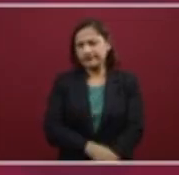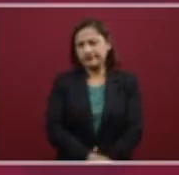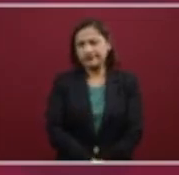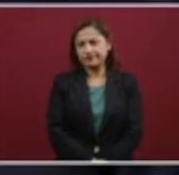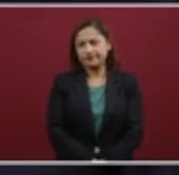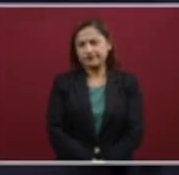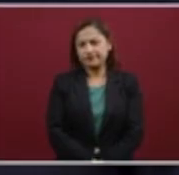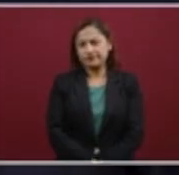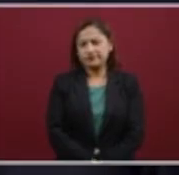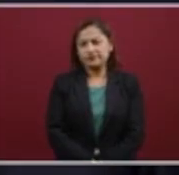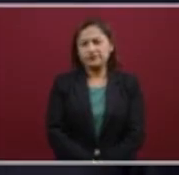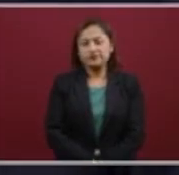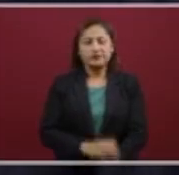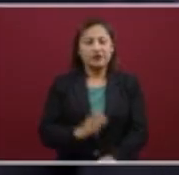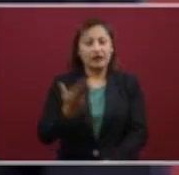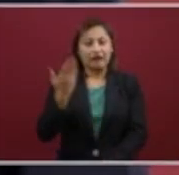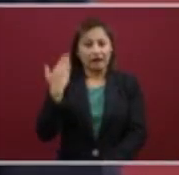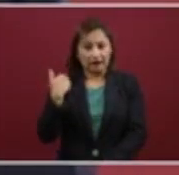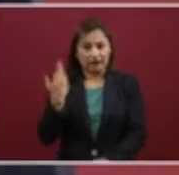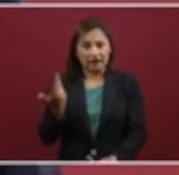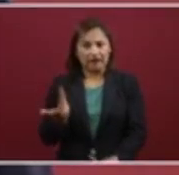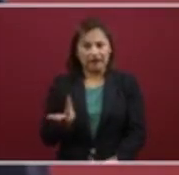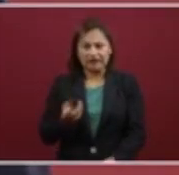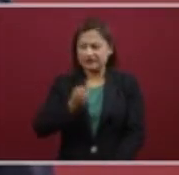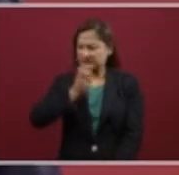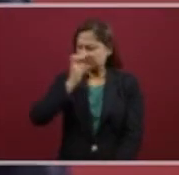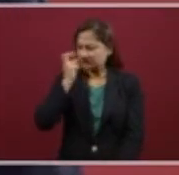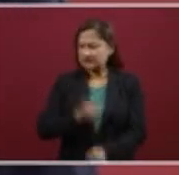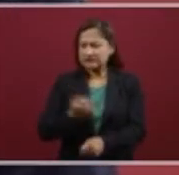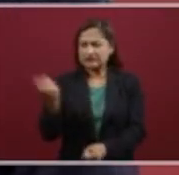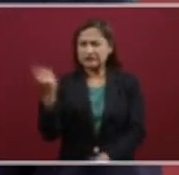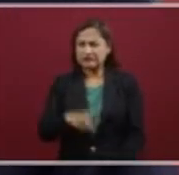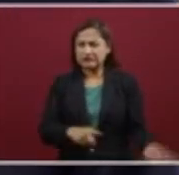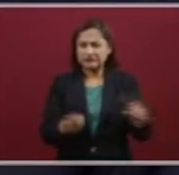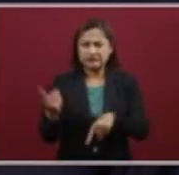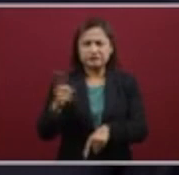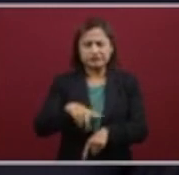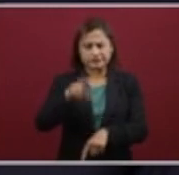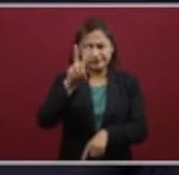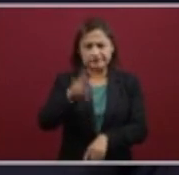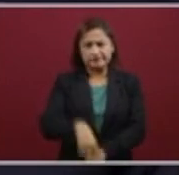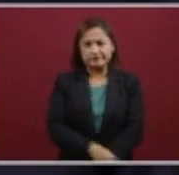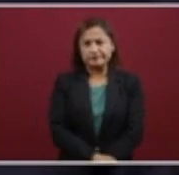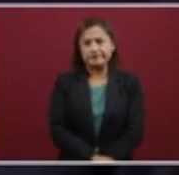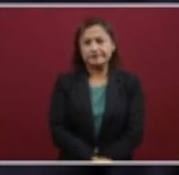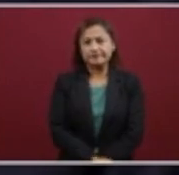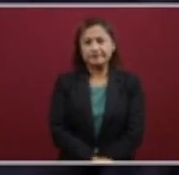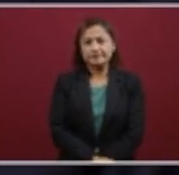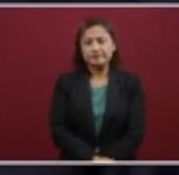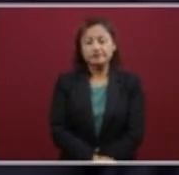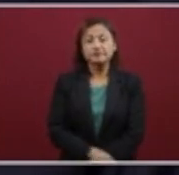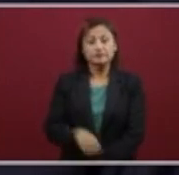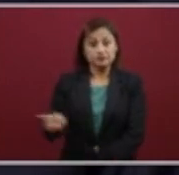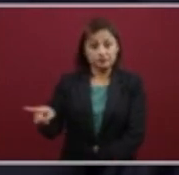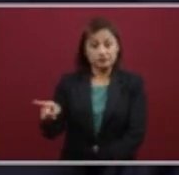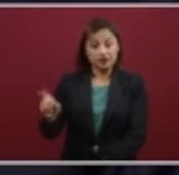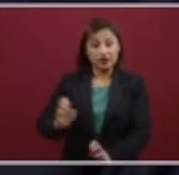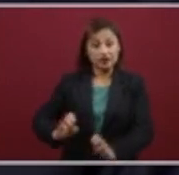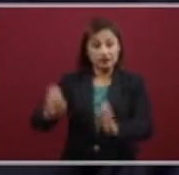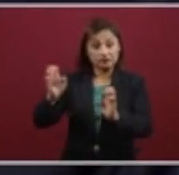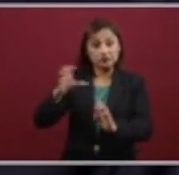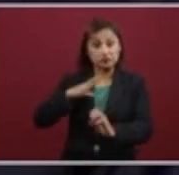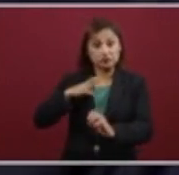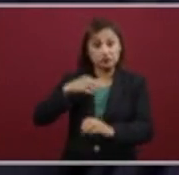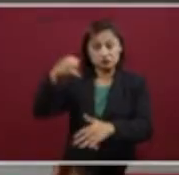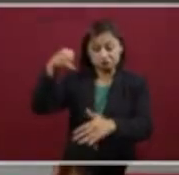nada de mano blanda, mano dura, dictadura. Y hay sótanos,